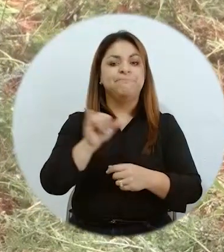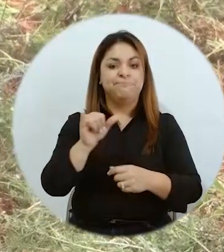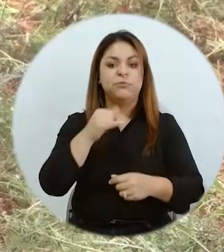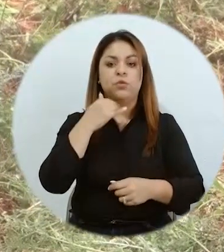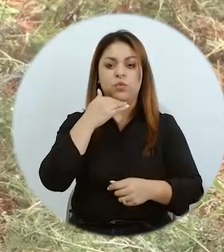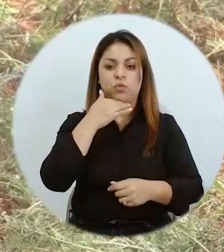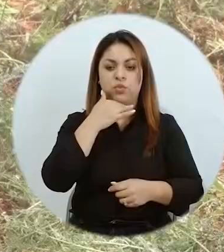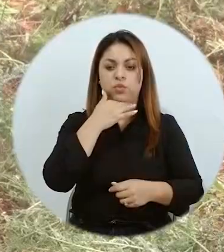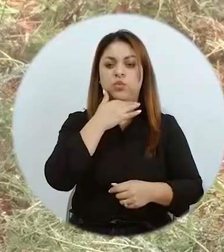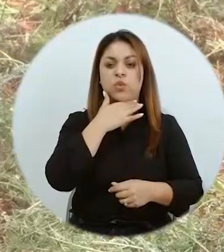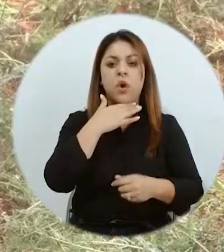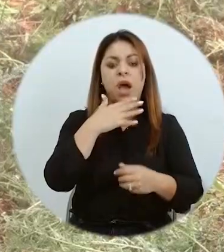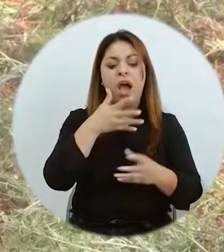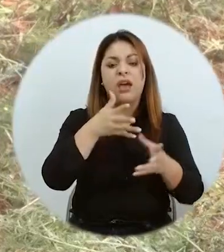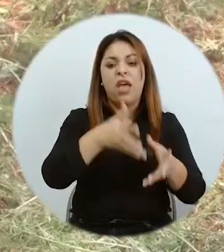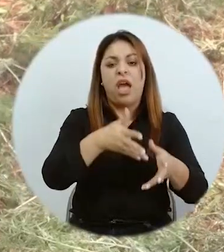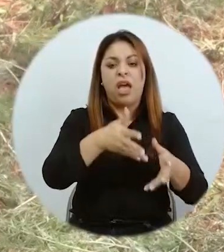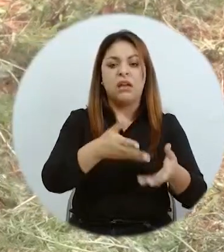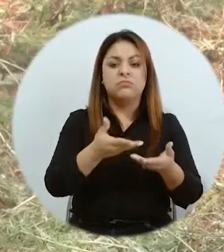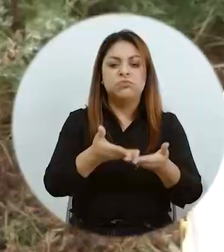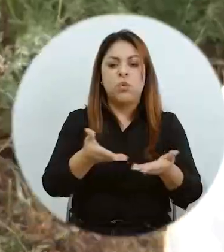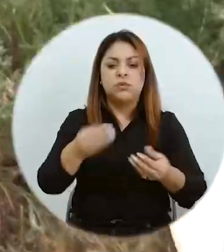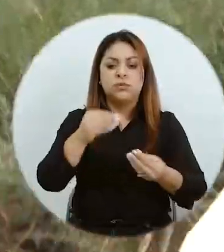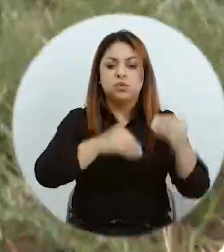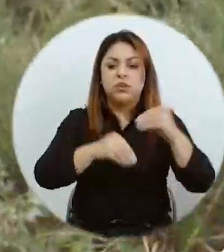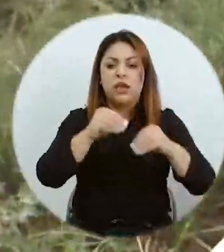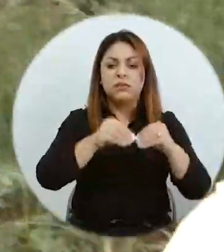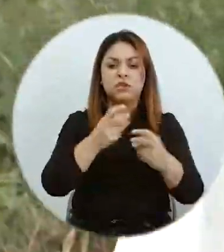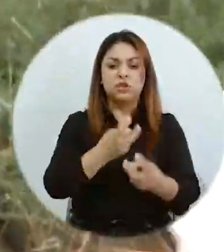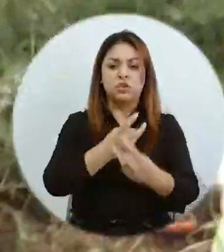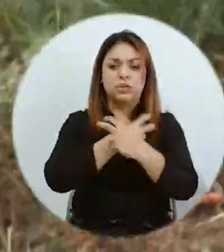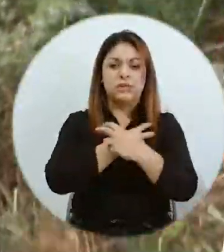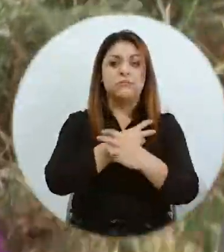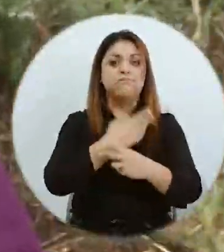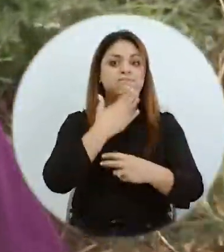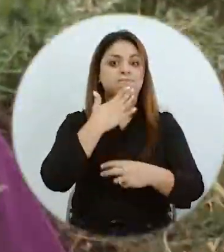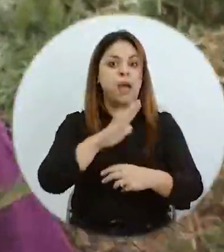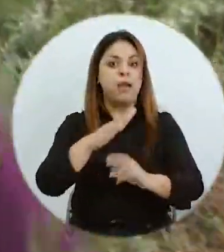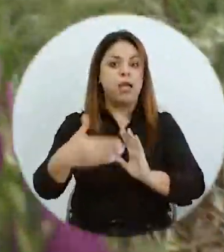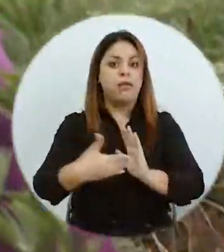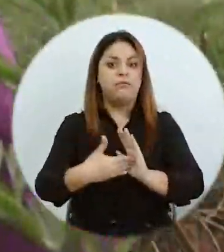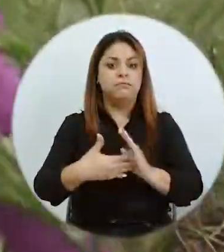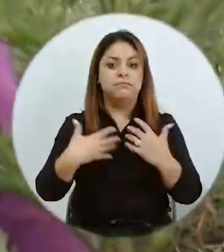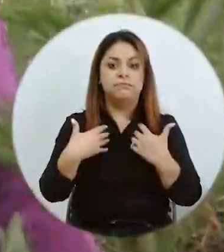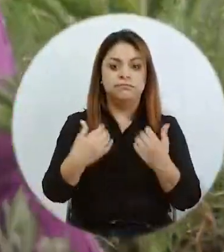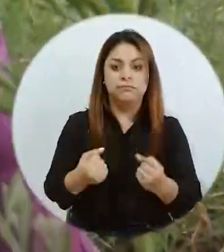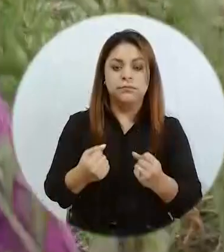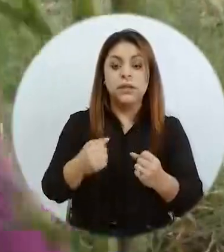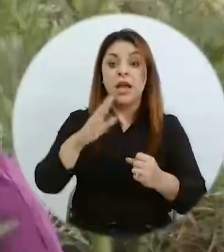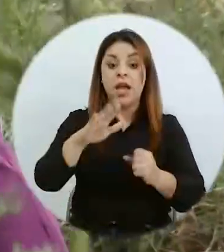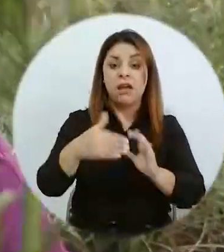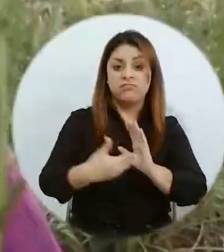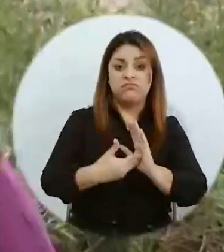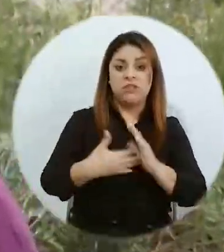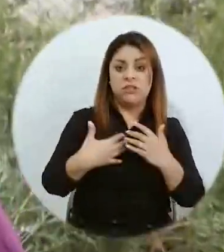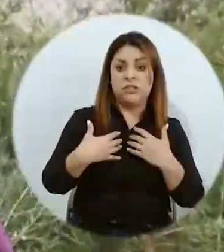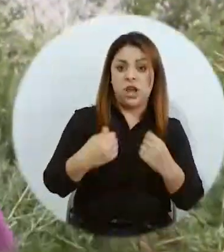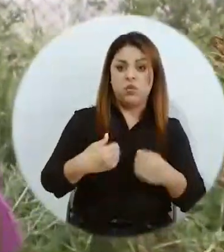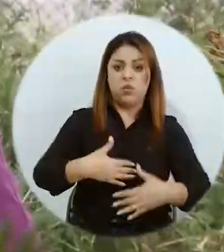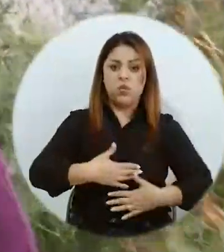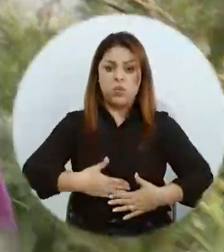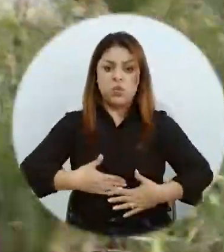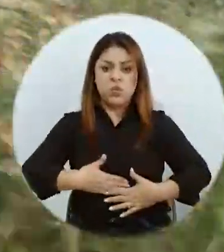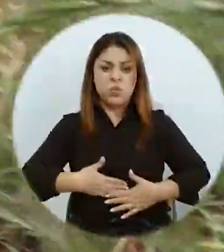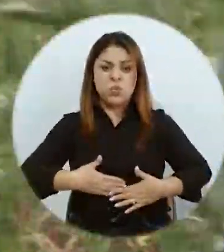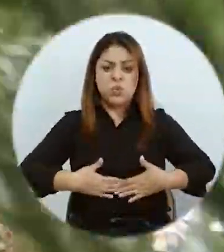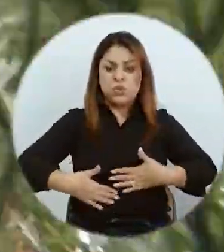o muchas veces con residuos de sustancias tóxicas que son nocivas para la salud, no solo humana, para la microbiota intestinal y